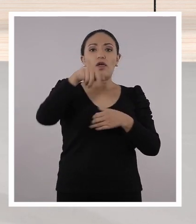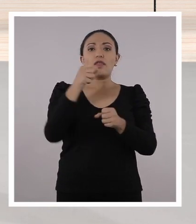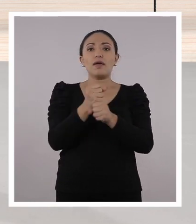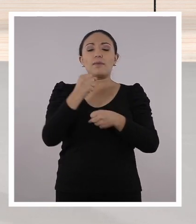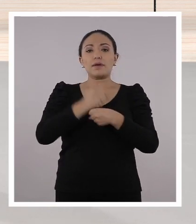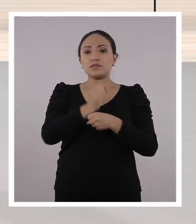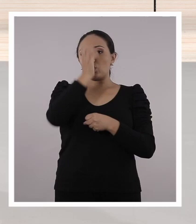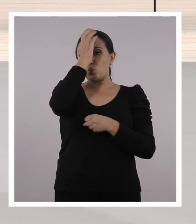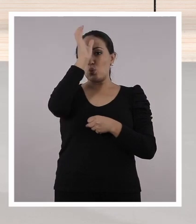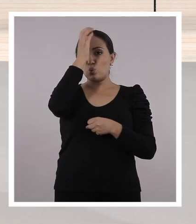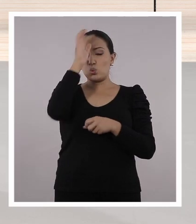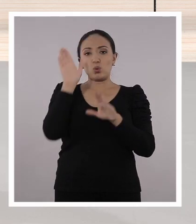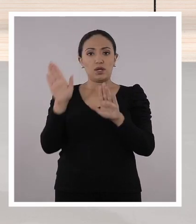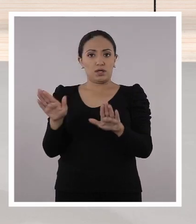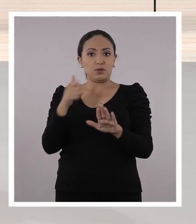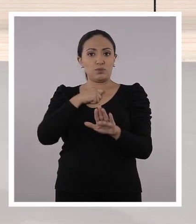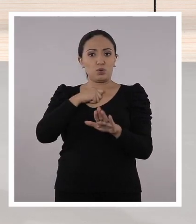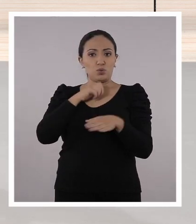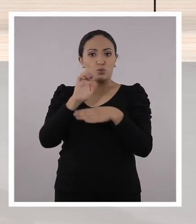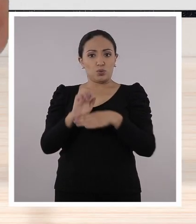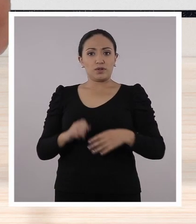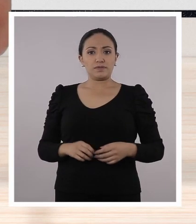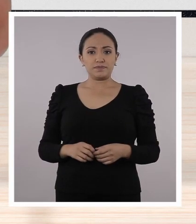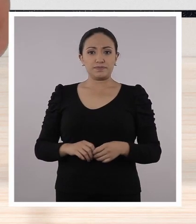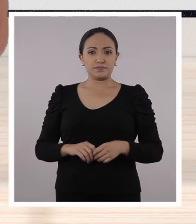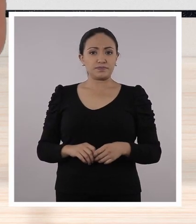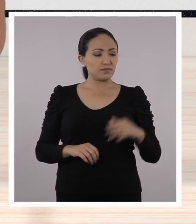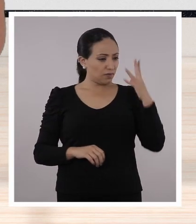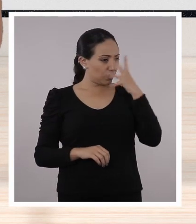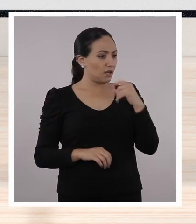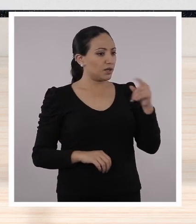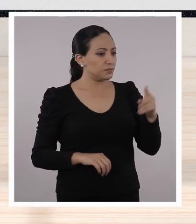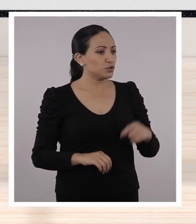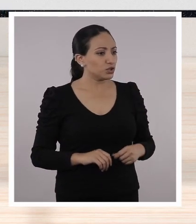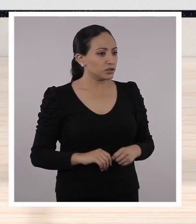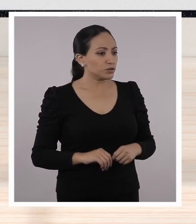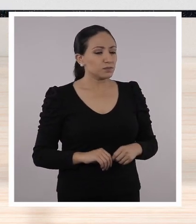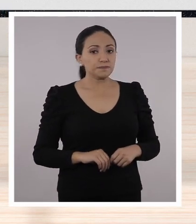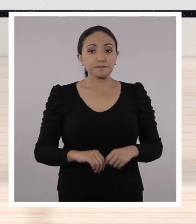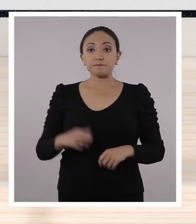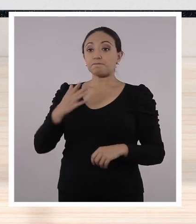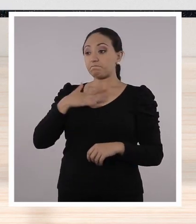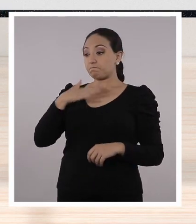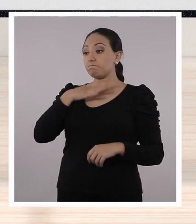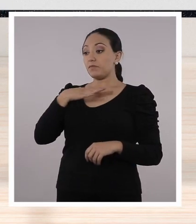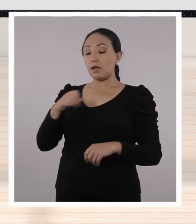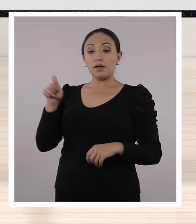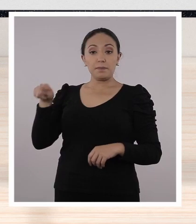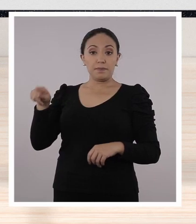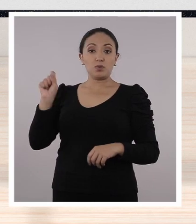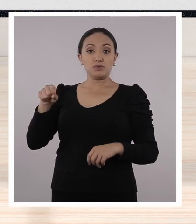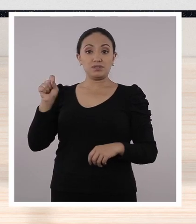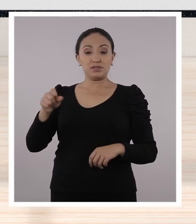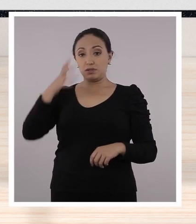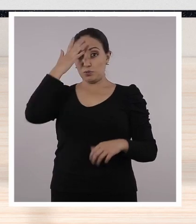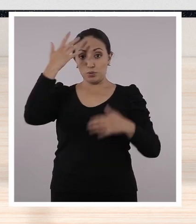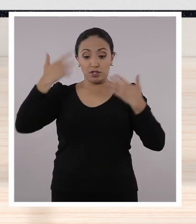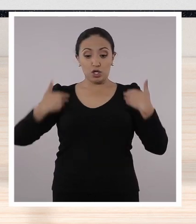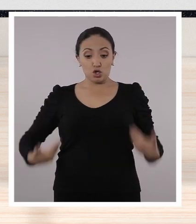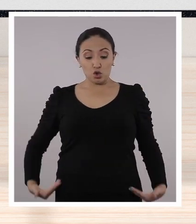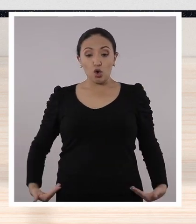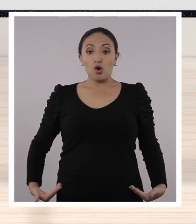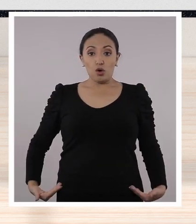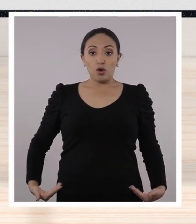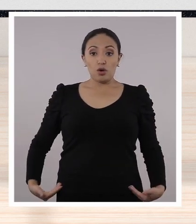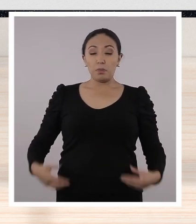alguna etnia de nuestro país. Pues se lo ve lindísimo. Sabes que a mí me gusta mucho porque